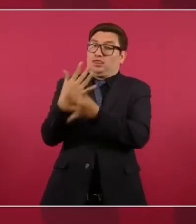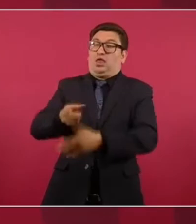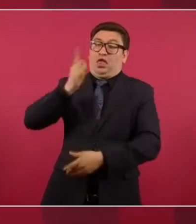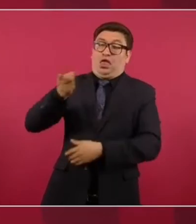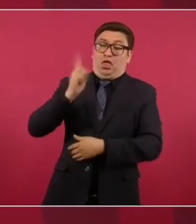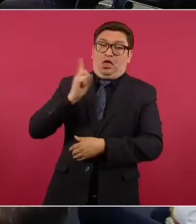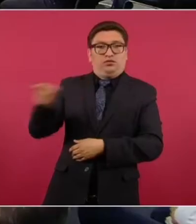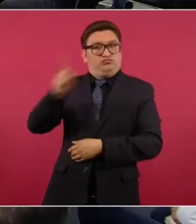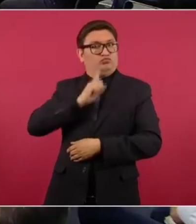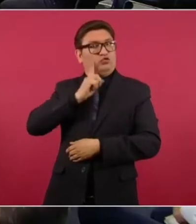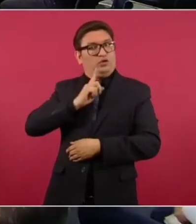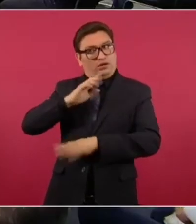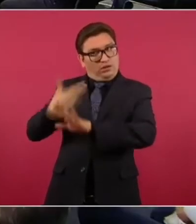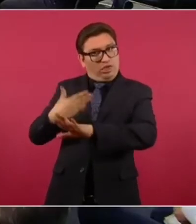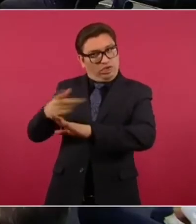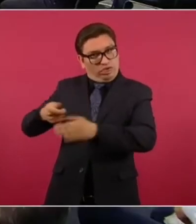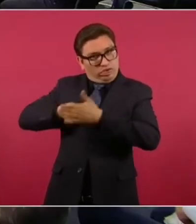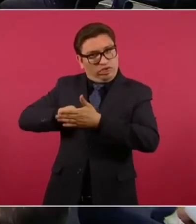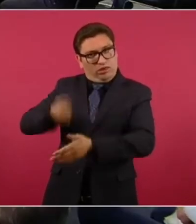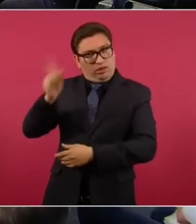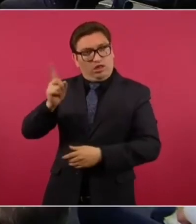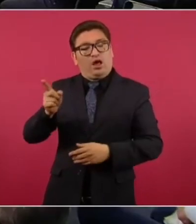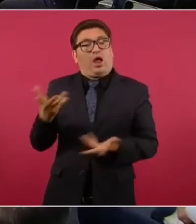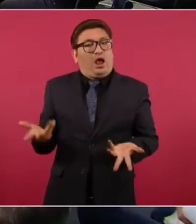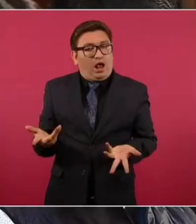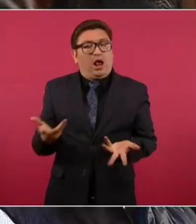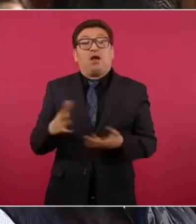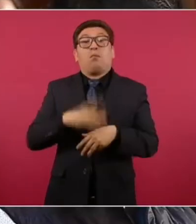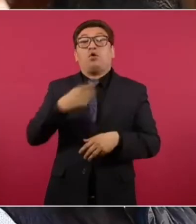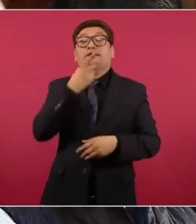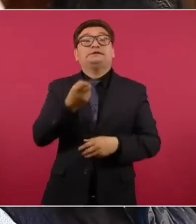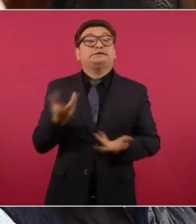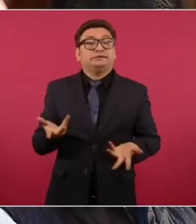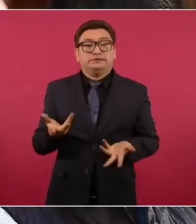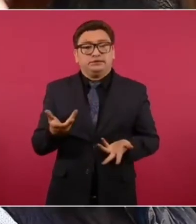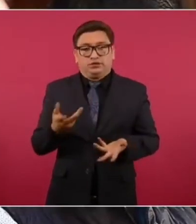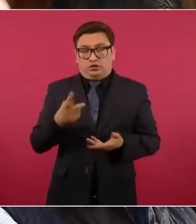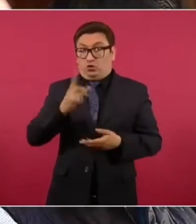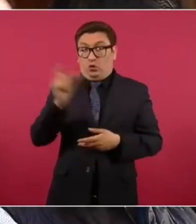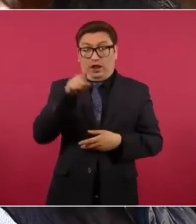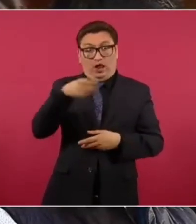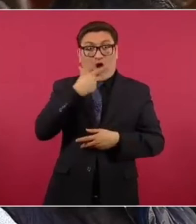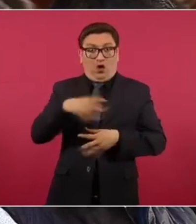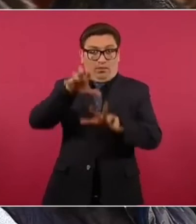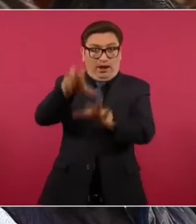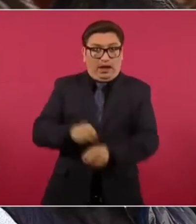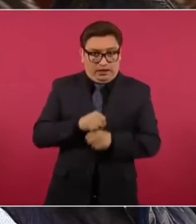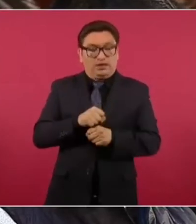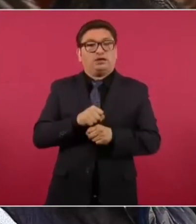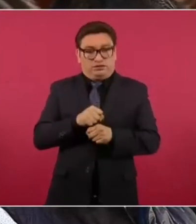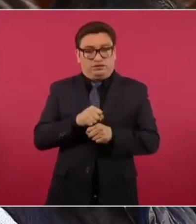amenazas con las que él estaba presionándola. Justo se dice que cuando él es detenido iba muy